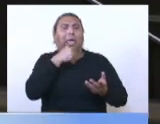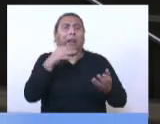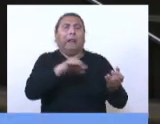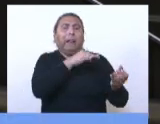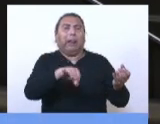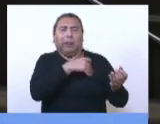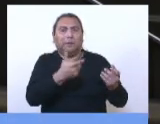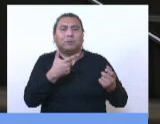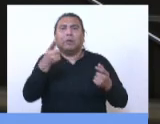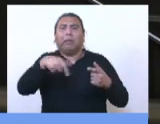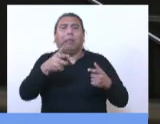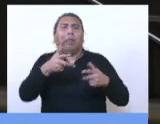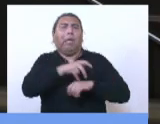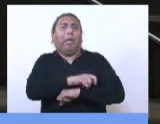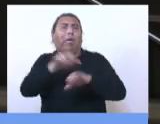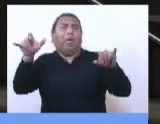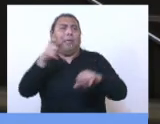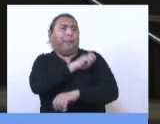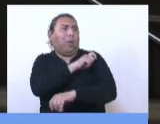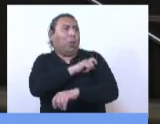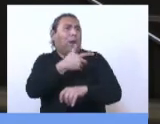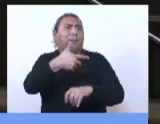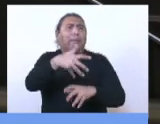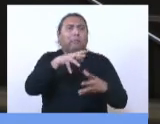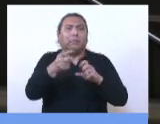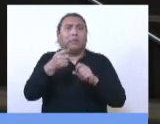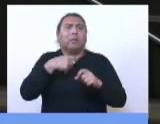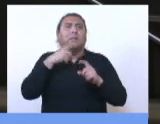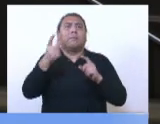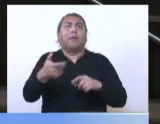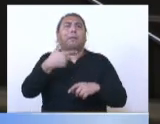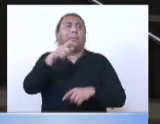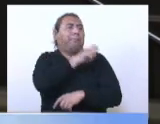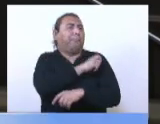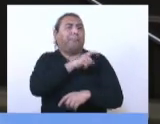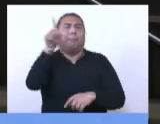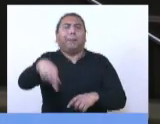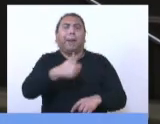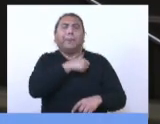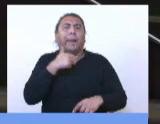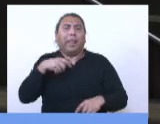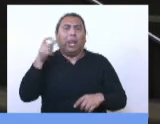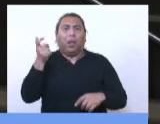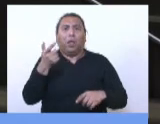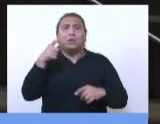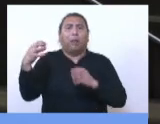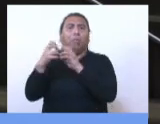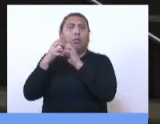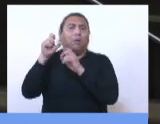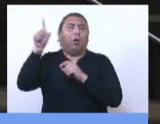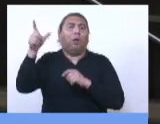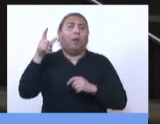vacuna lo quisieron que iba a pasar con la vacuna dijeron que iba para envenenar y en un tracto espurio entre cristina y putin